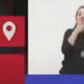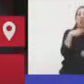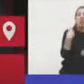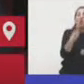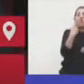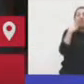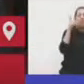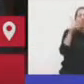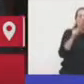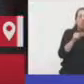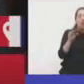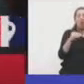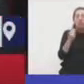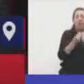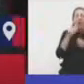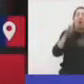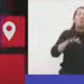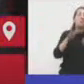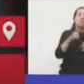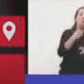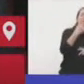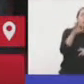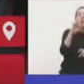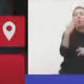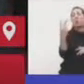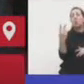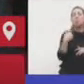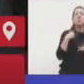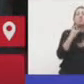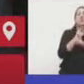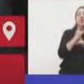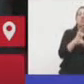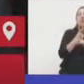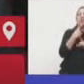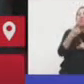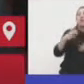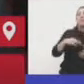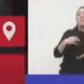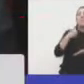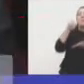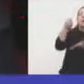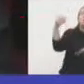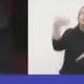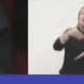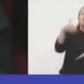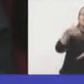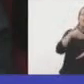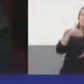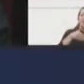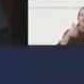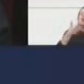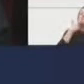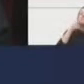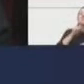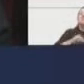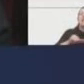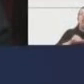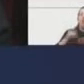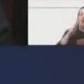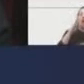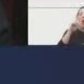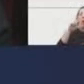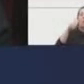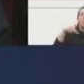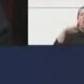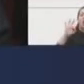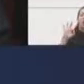que, digamos, se exceda en la libertad de expresión. Bueno, para eso está el Código Penal, con el Código Penal alcanza. No sé qué